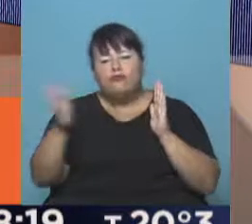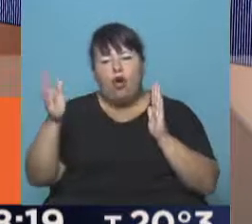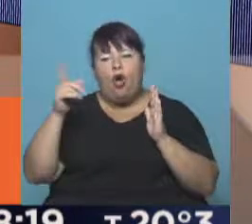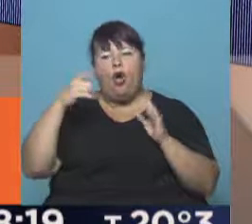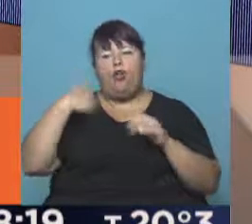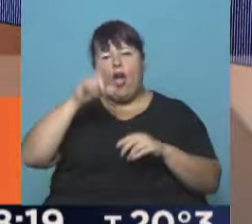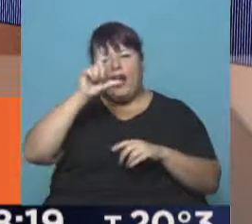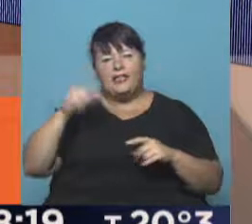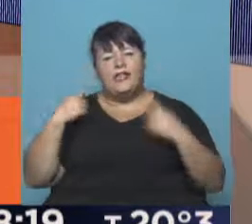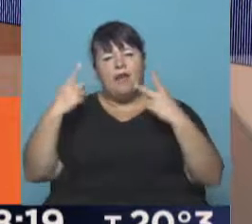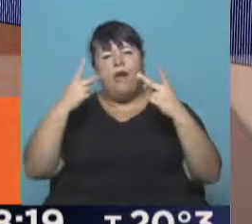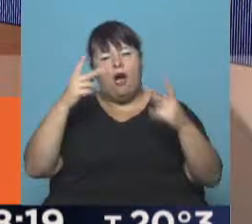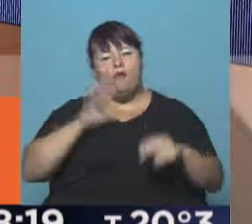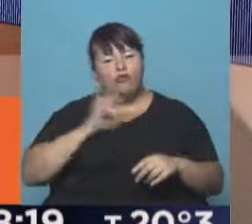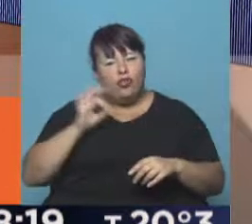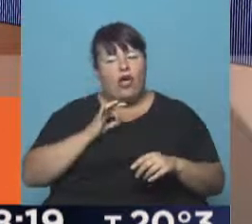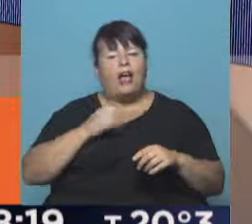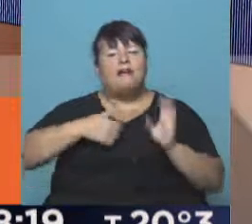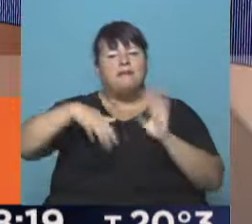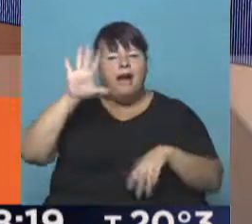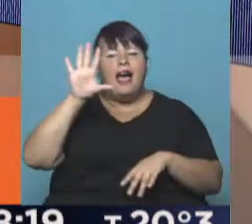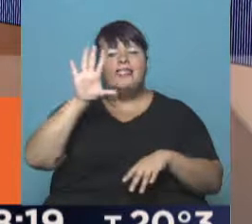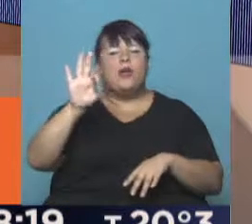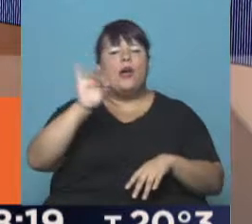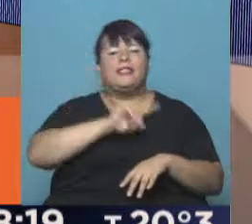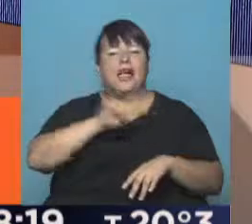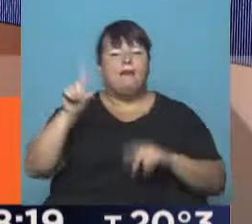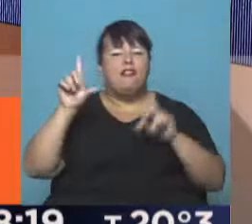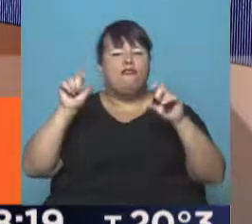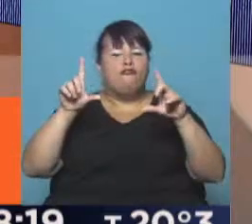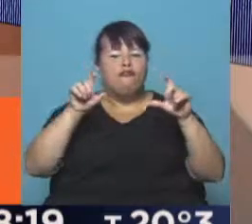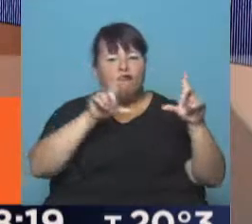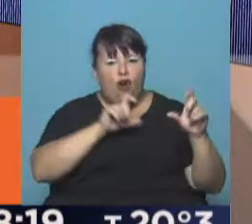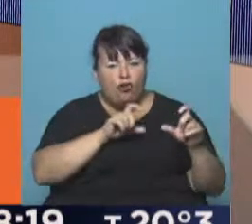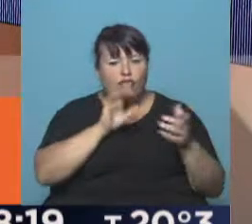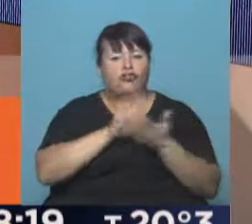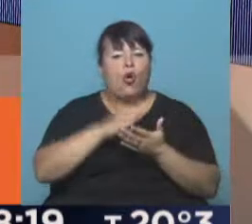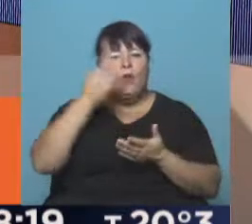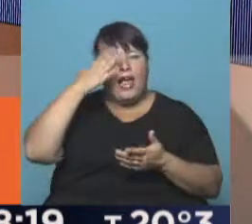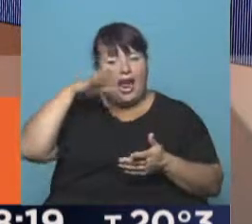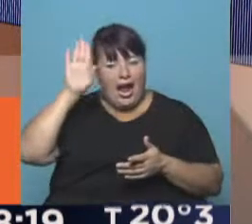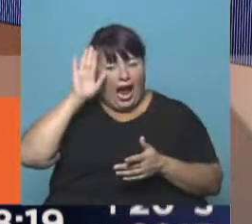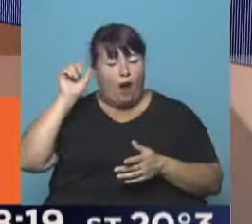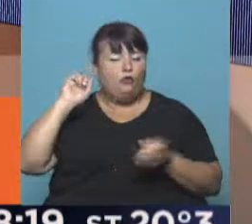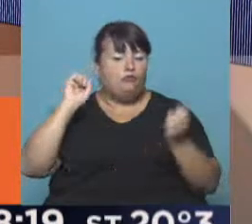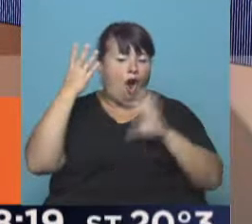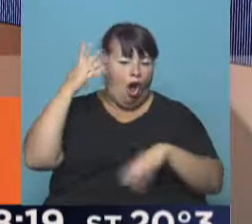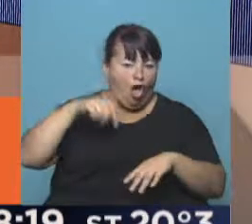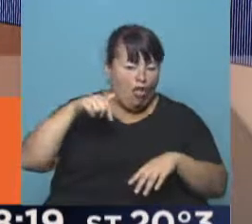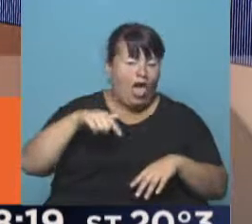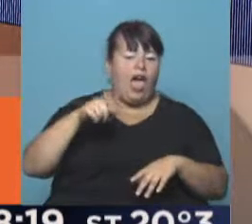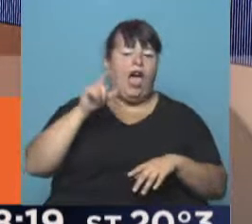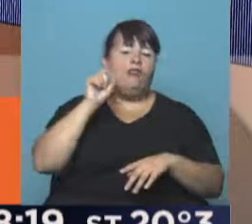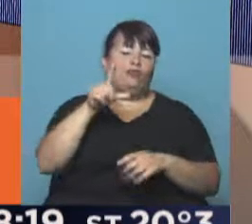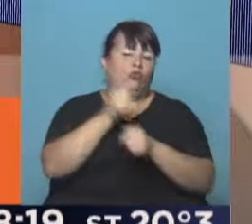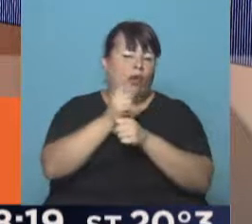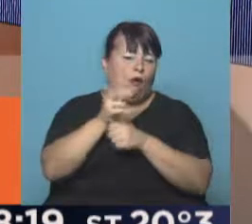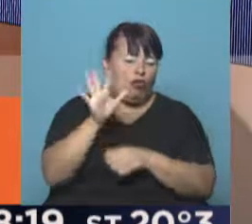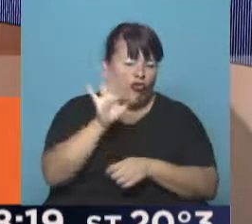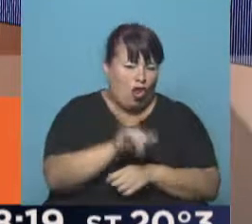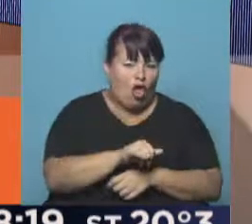el país durante años, obteniendo más de 50.000 fotografías sobre gauchos contemporáneos en sus tareas